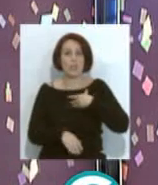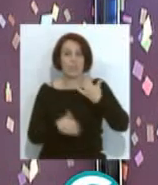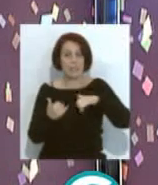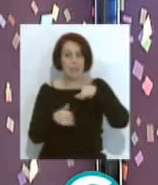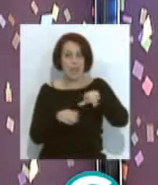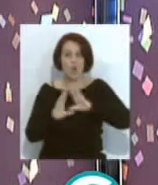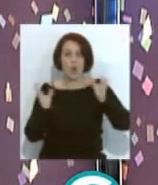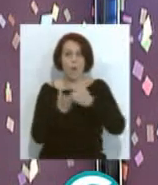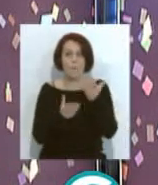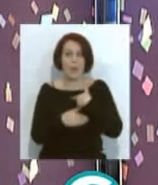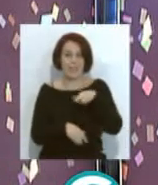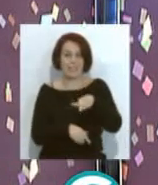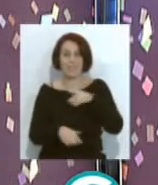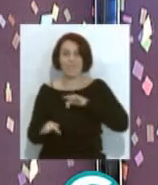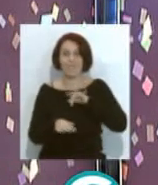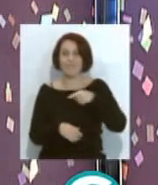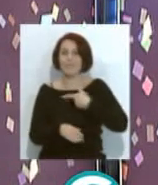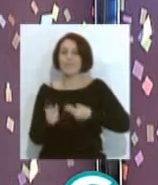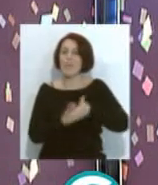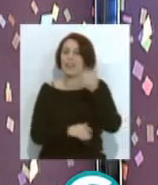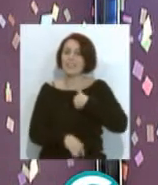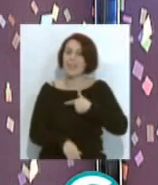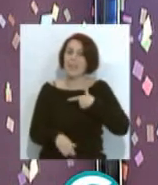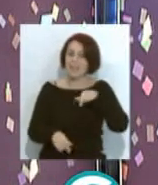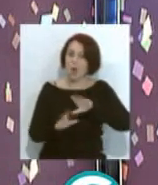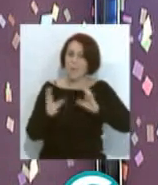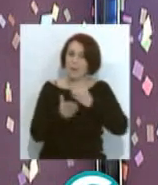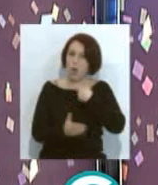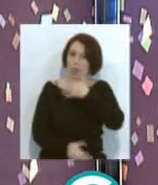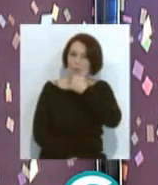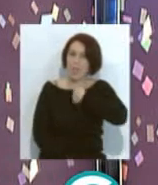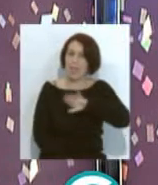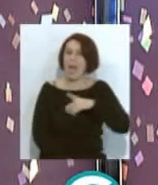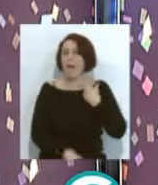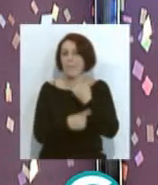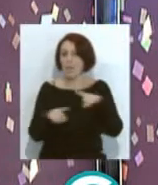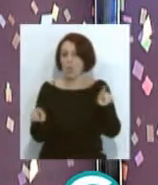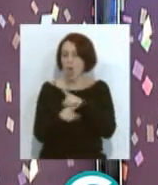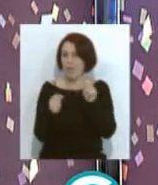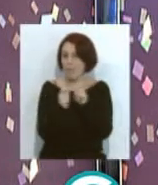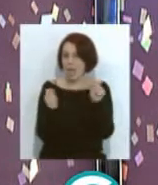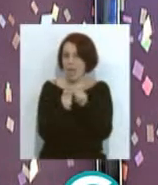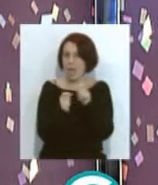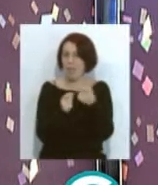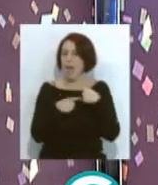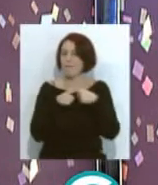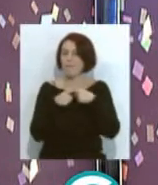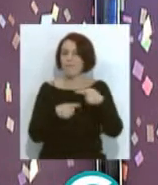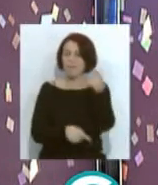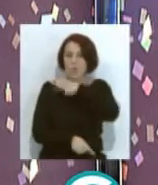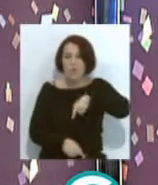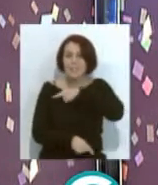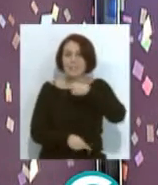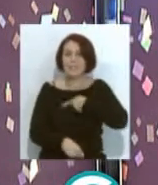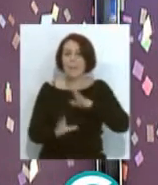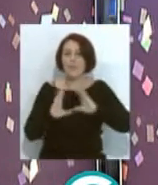esta comparsa Carretera y Manta. Ya conocemos el paso doble de medida, no nos resistimos a compartir con ustedes ese